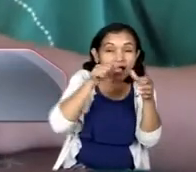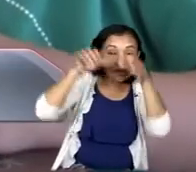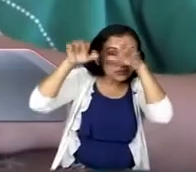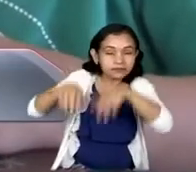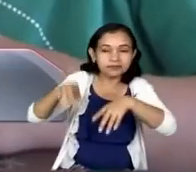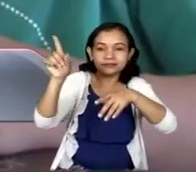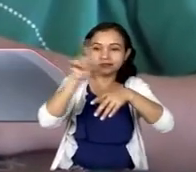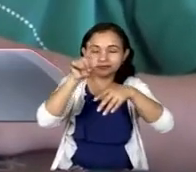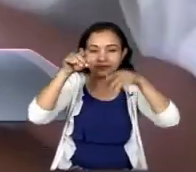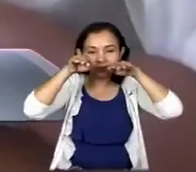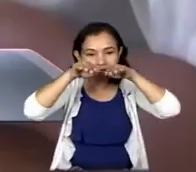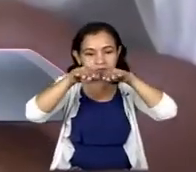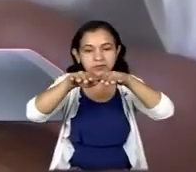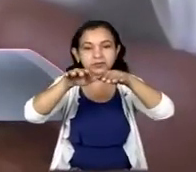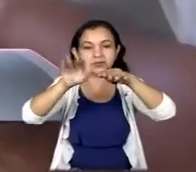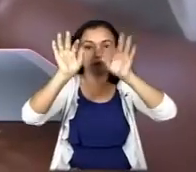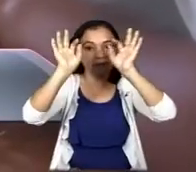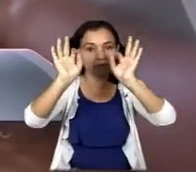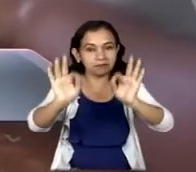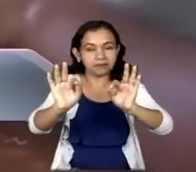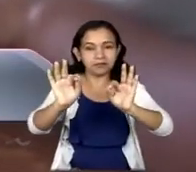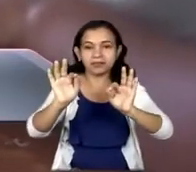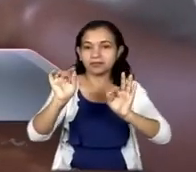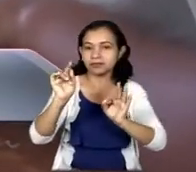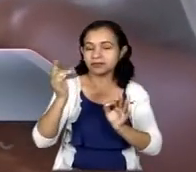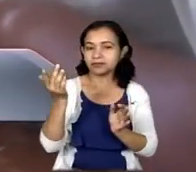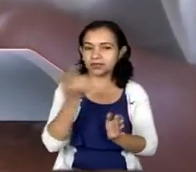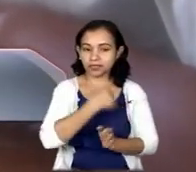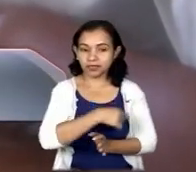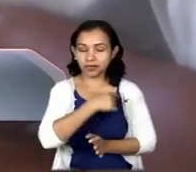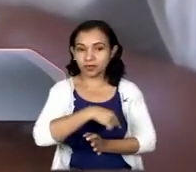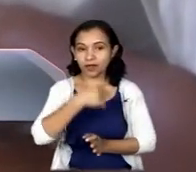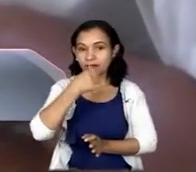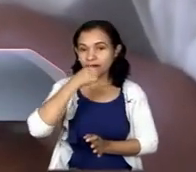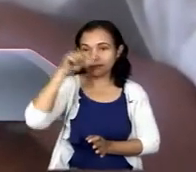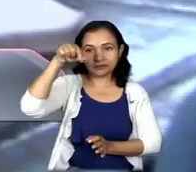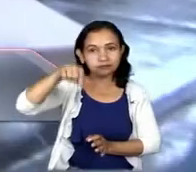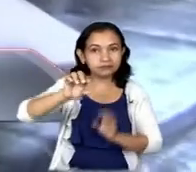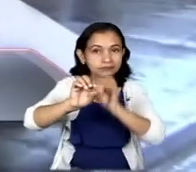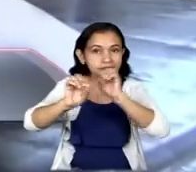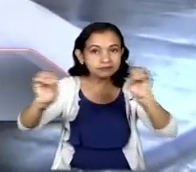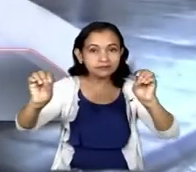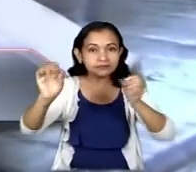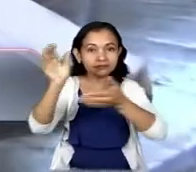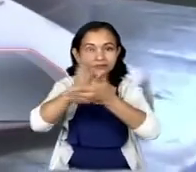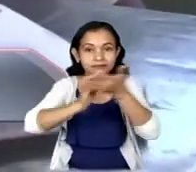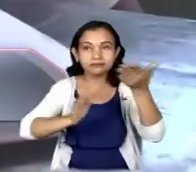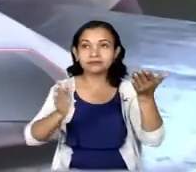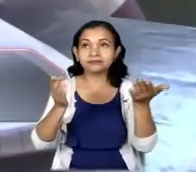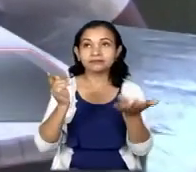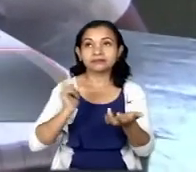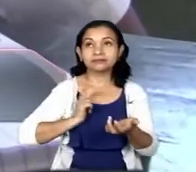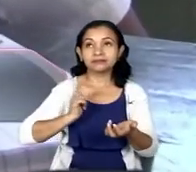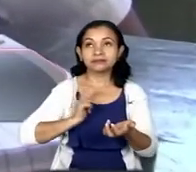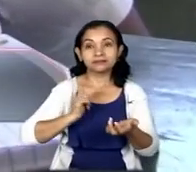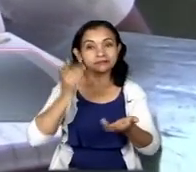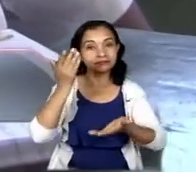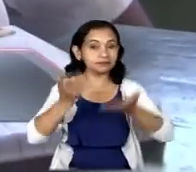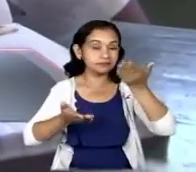Ahora ya. Yo te diría que ya casi no hay escuela, y si acaso queda una, con esas dificultades está ya bien lejos, pues tal